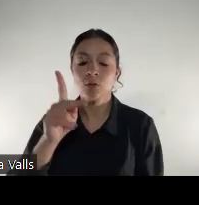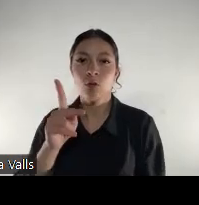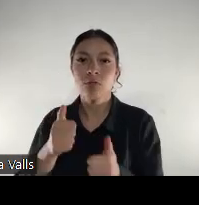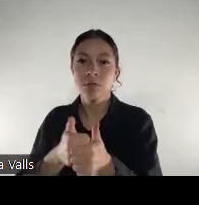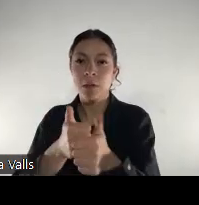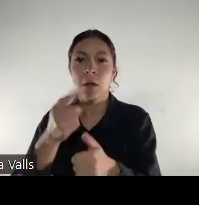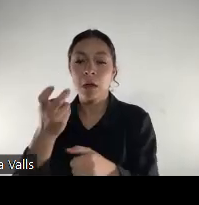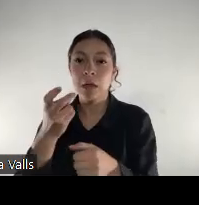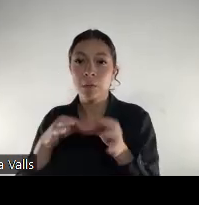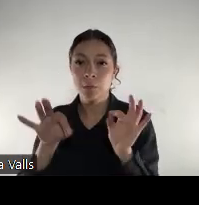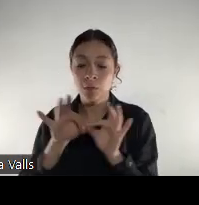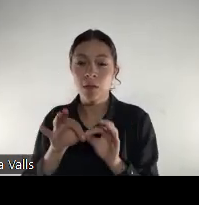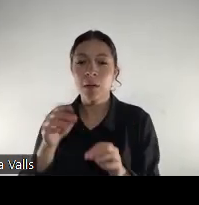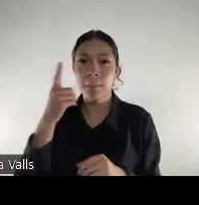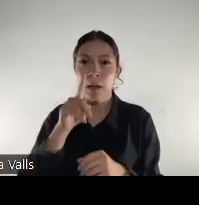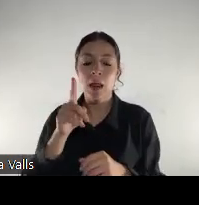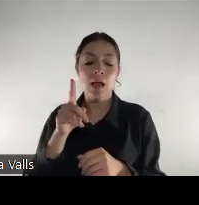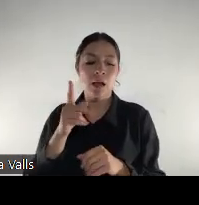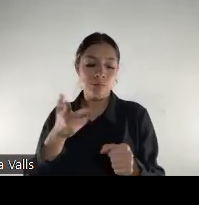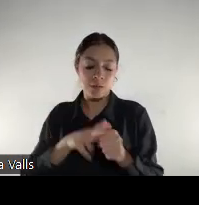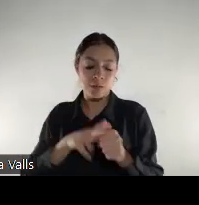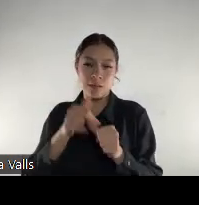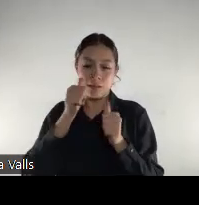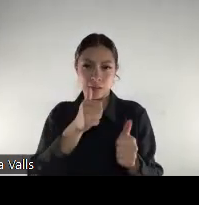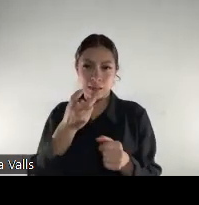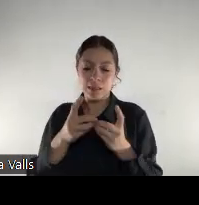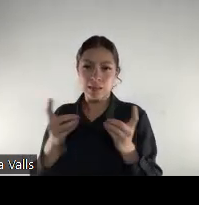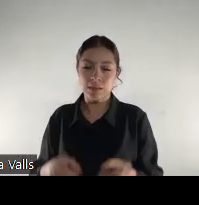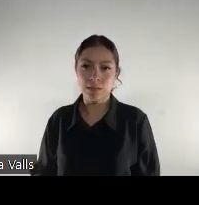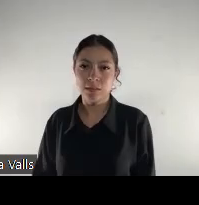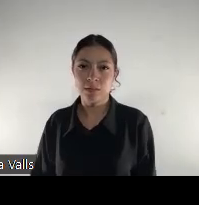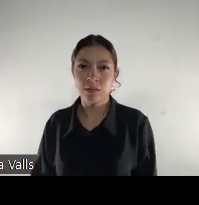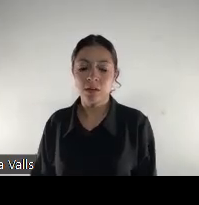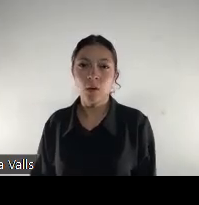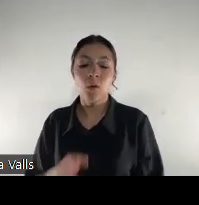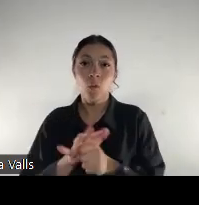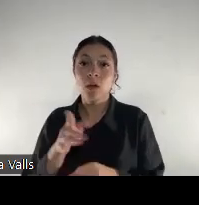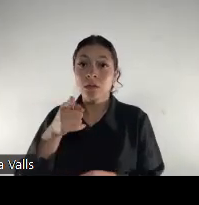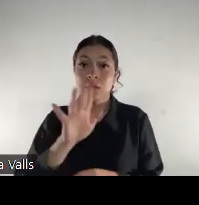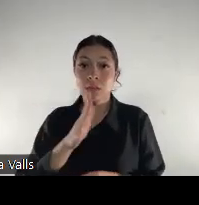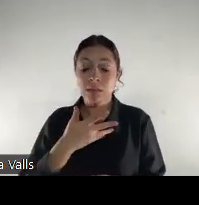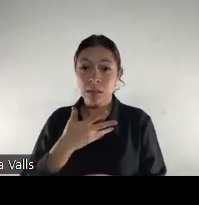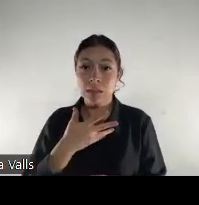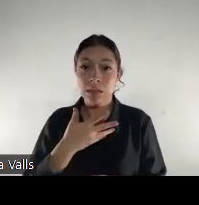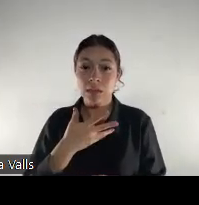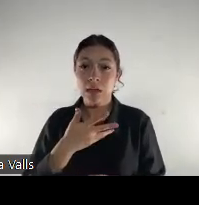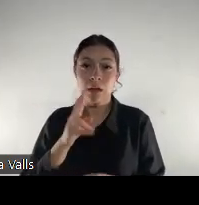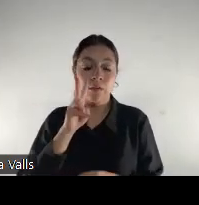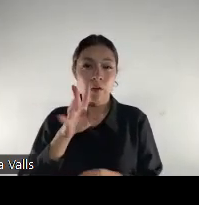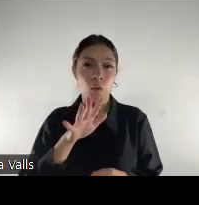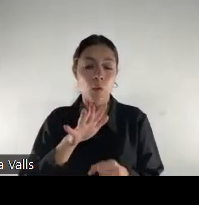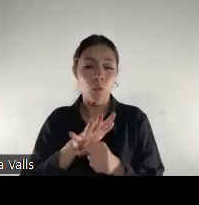como premisa en las clínicas de atención al neurodesarrollo, en donde si ya tenemos detectados algunos foquitos de